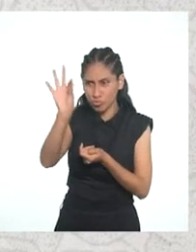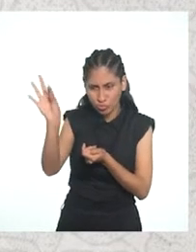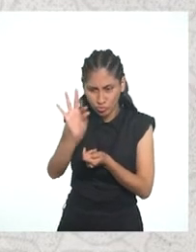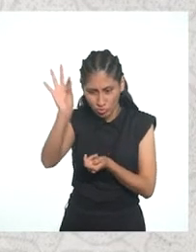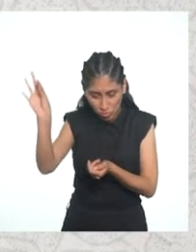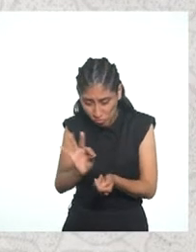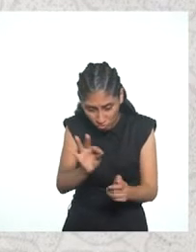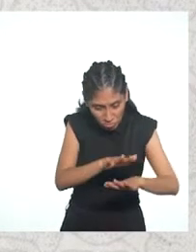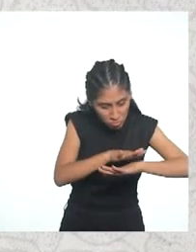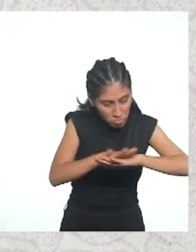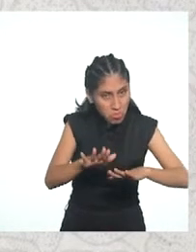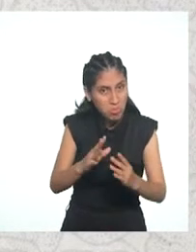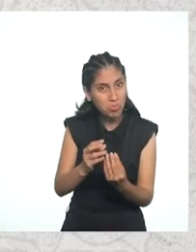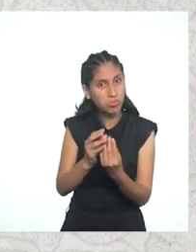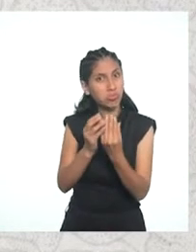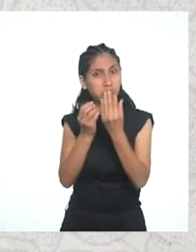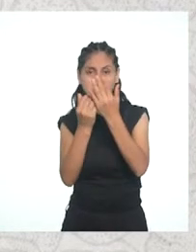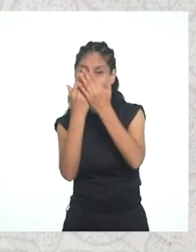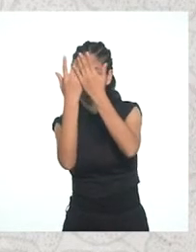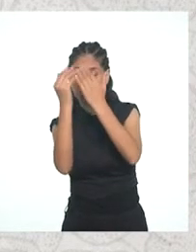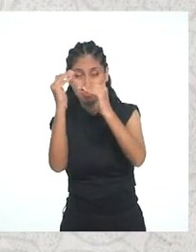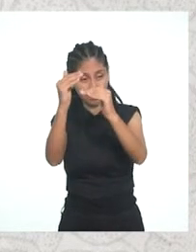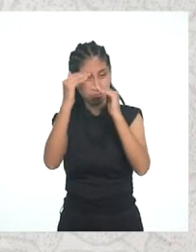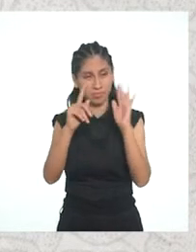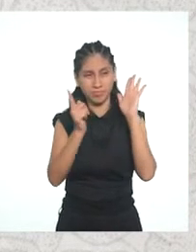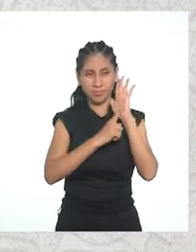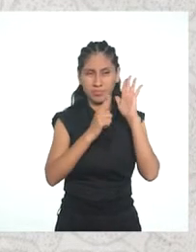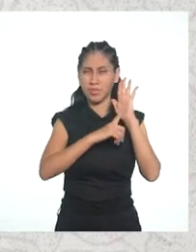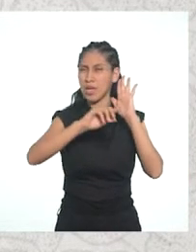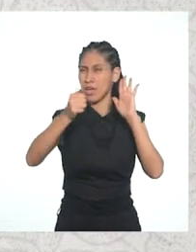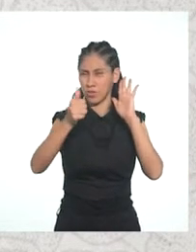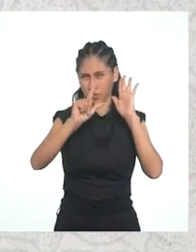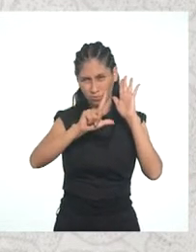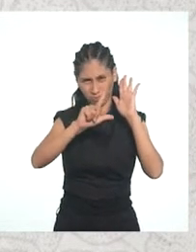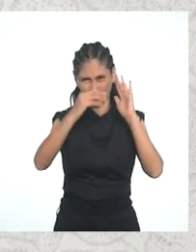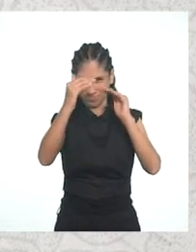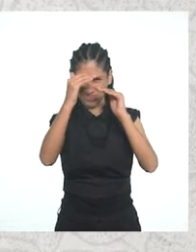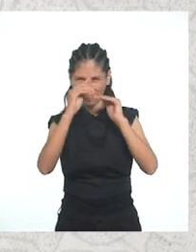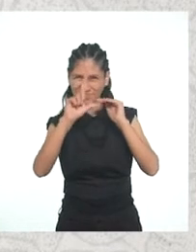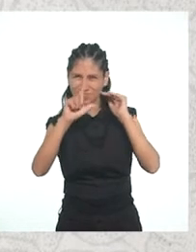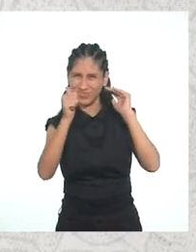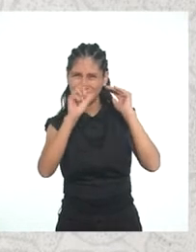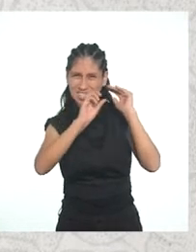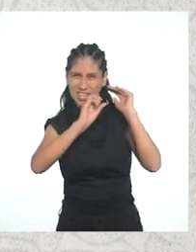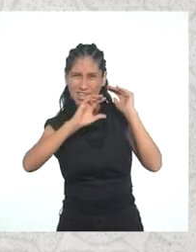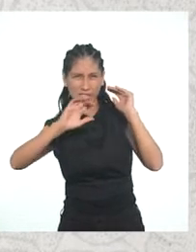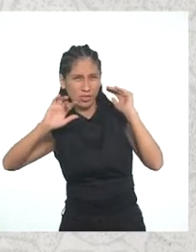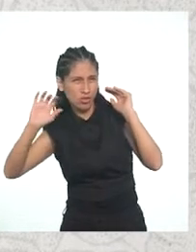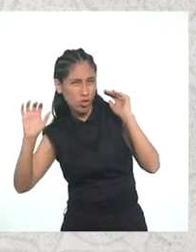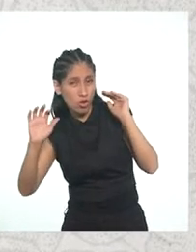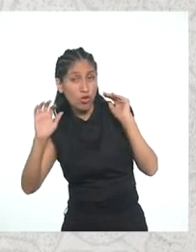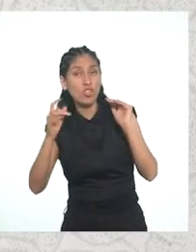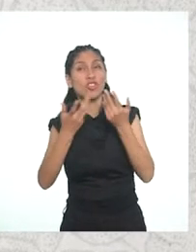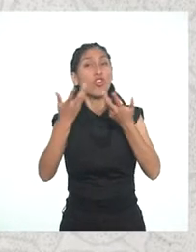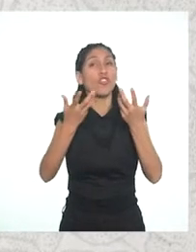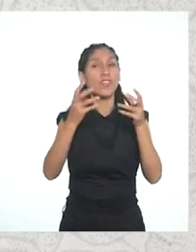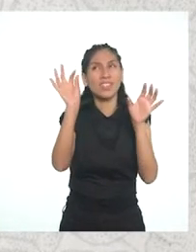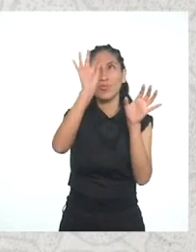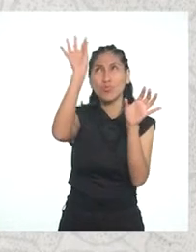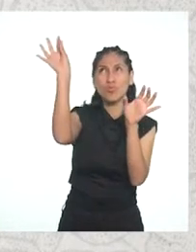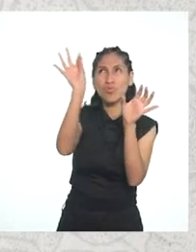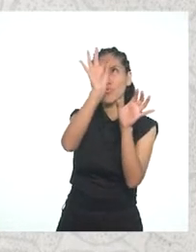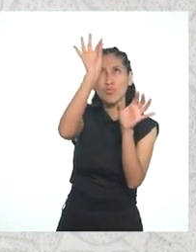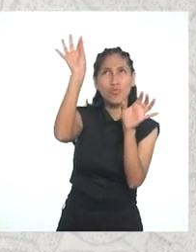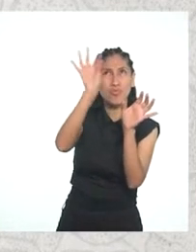Lactobacillus viven en simbiosis, en una buena relación con los humanos y se encuentran en la flora,